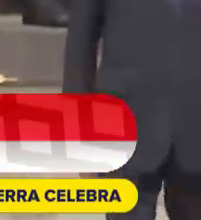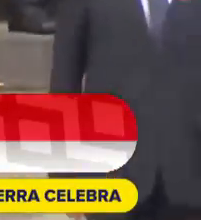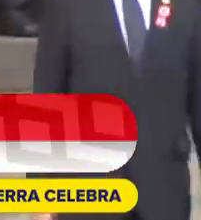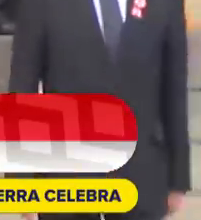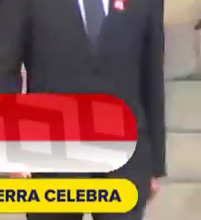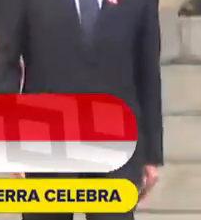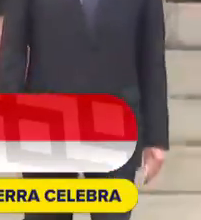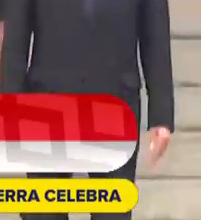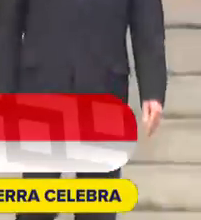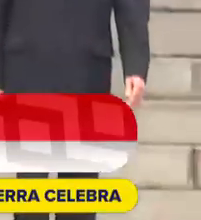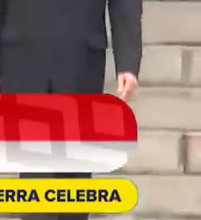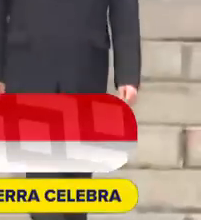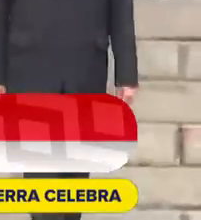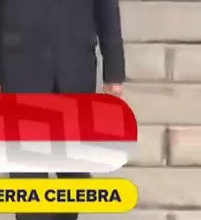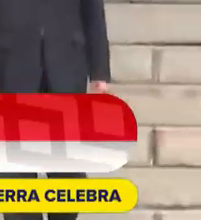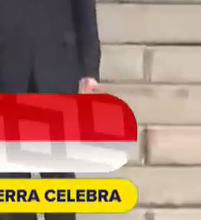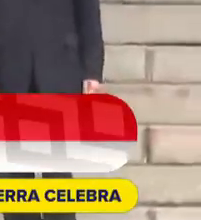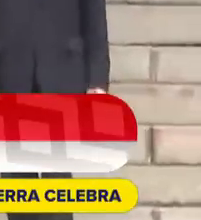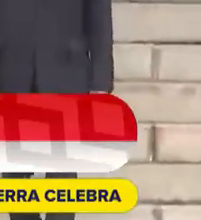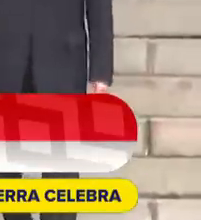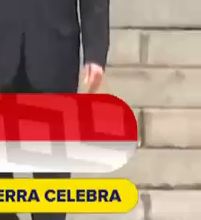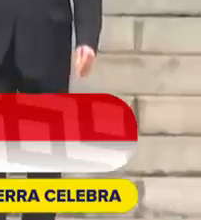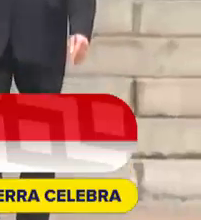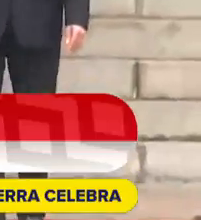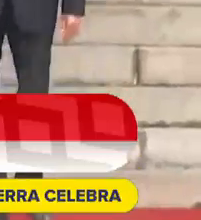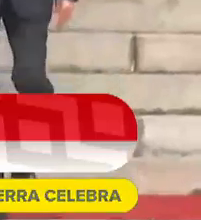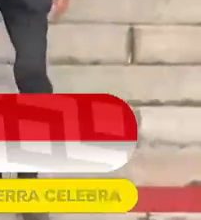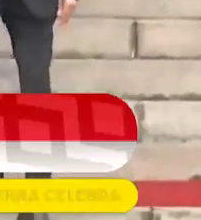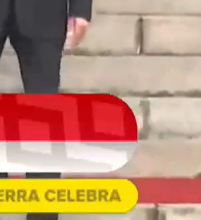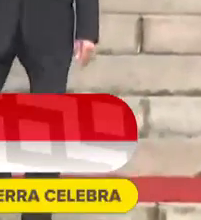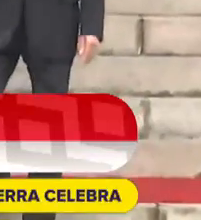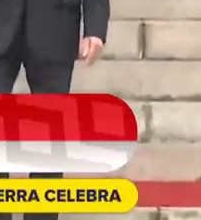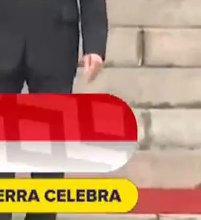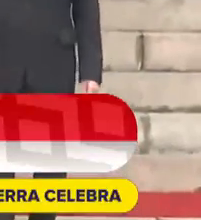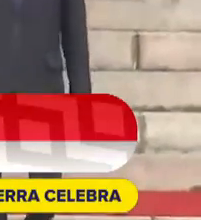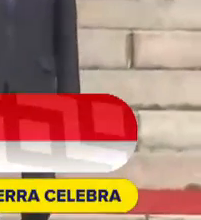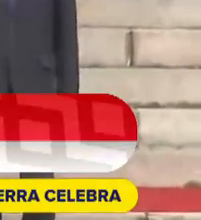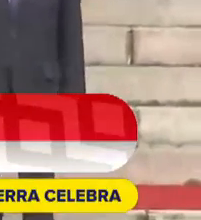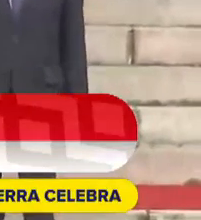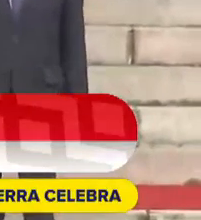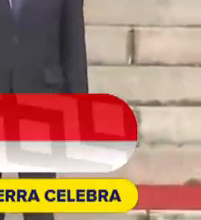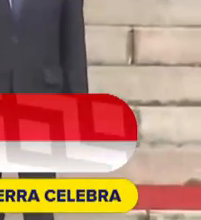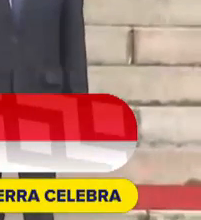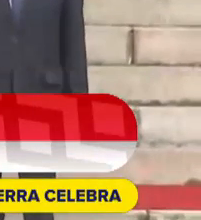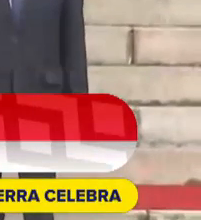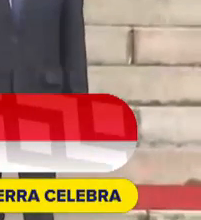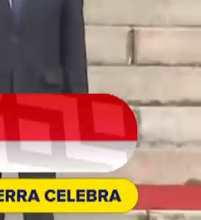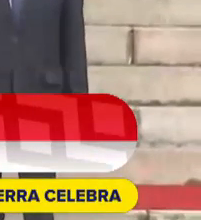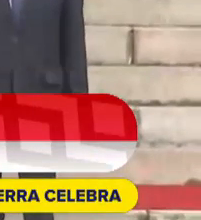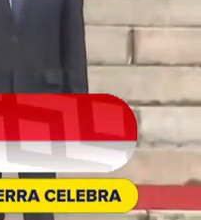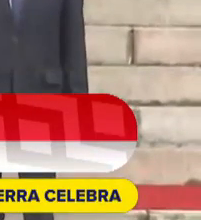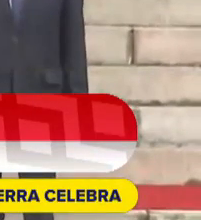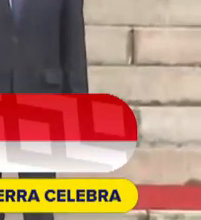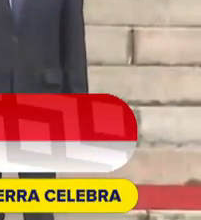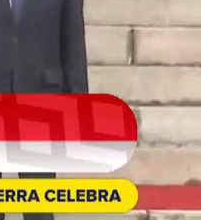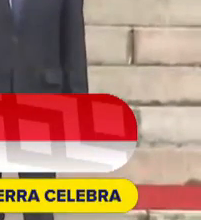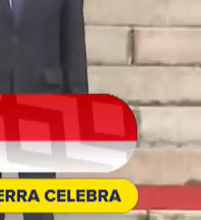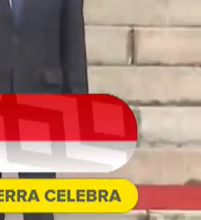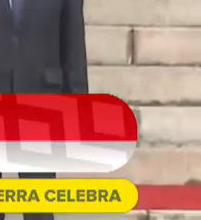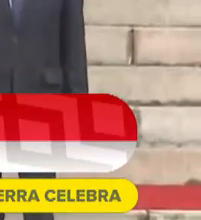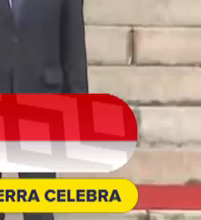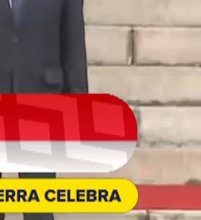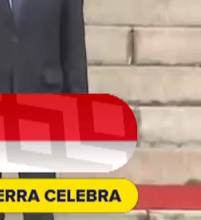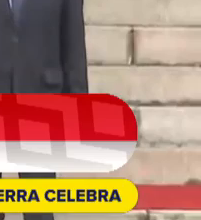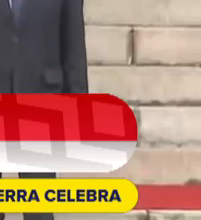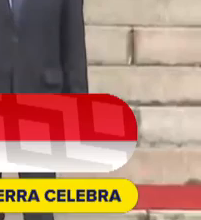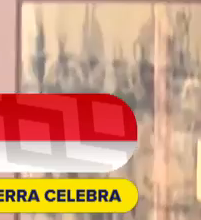esos momentos a la Basílica Catedral de Lima. Encabeza este grupo de ministros el presidente del